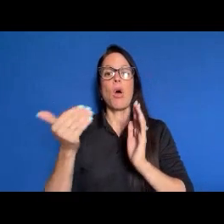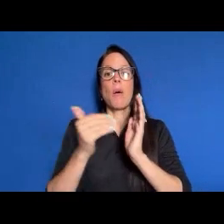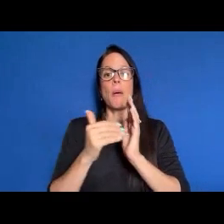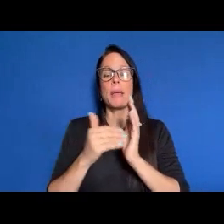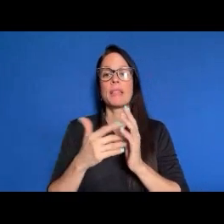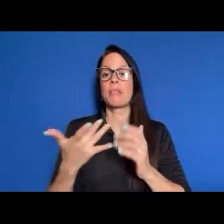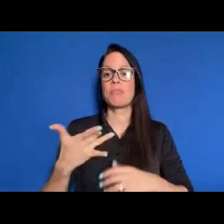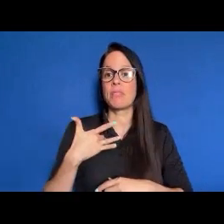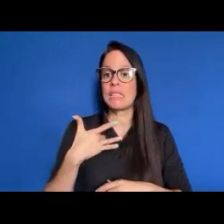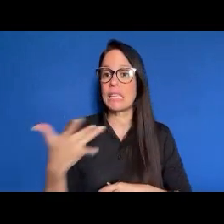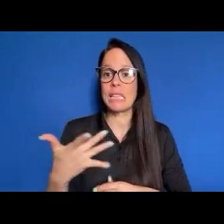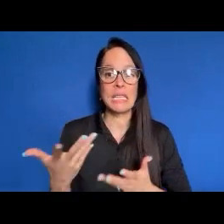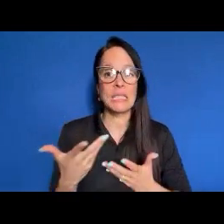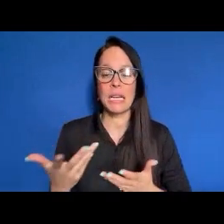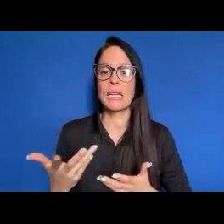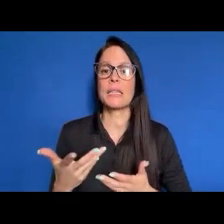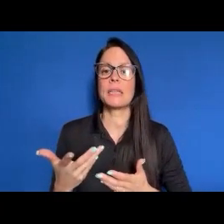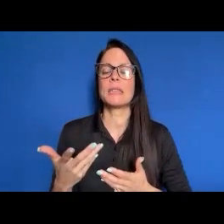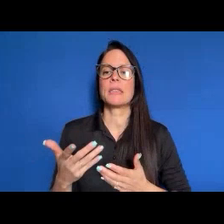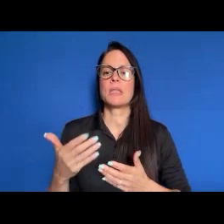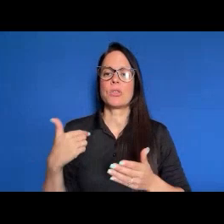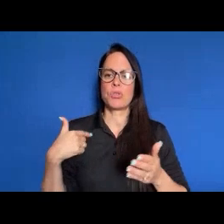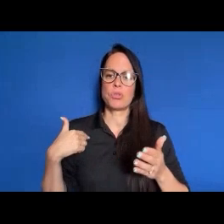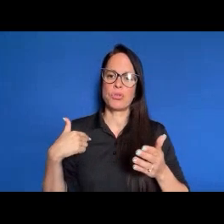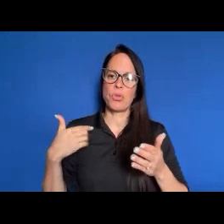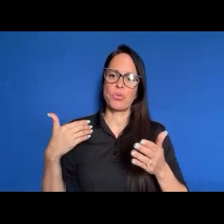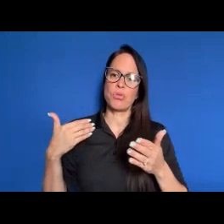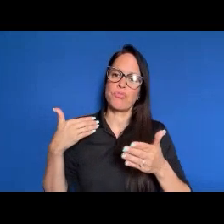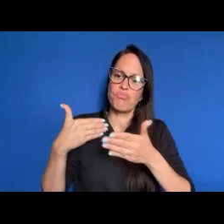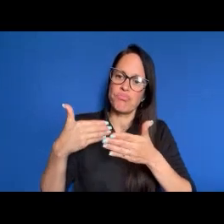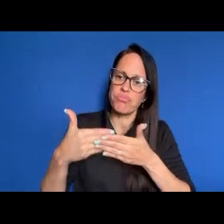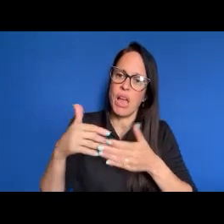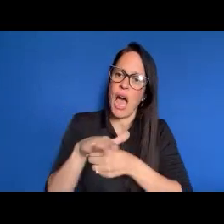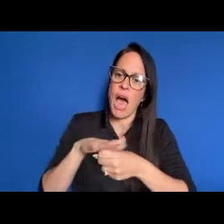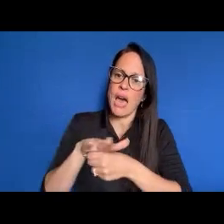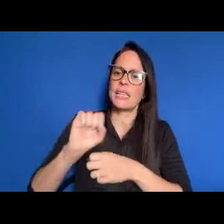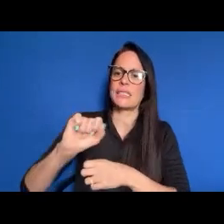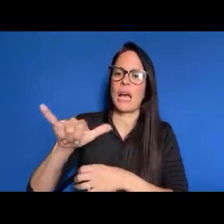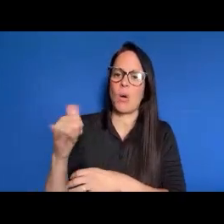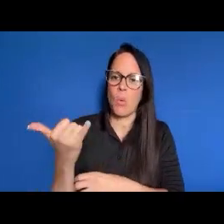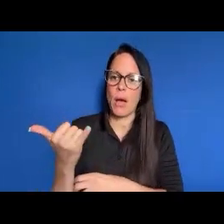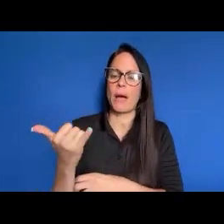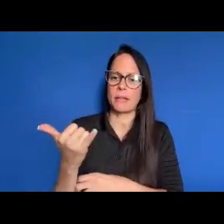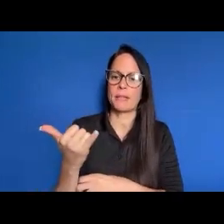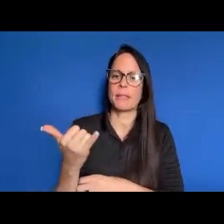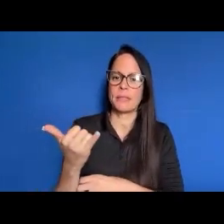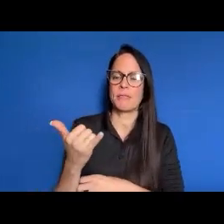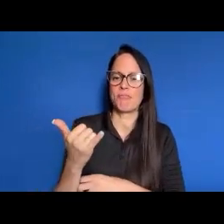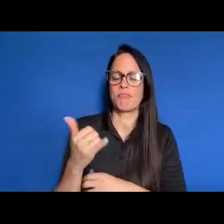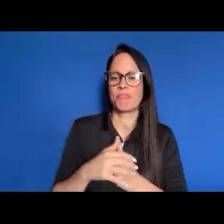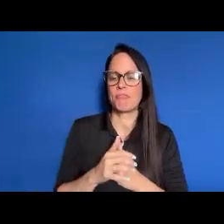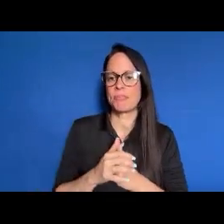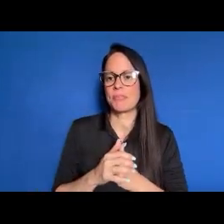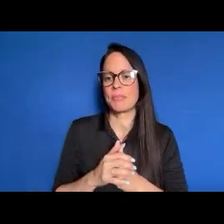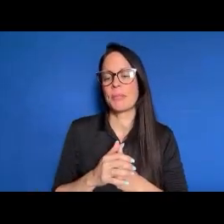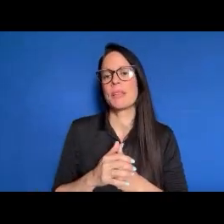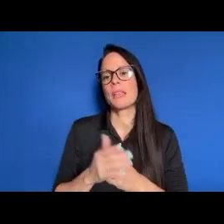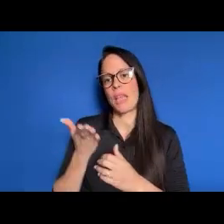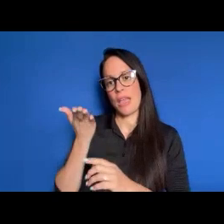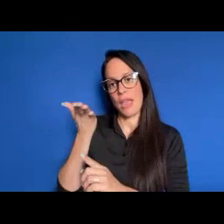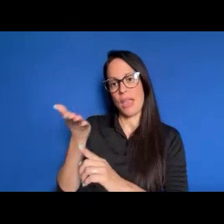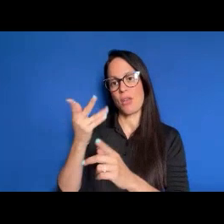a que nos acerquemos a San Juan en términos, ¿verdad?, de las sedes de estas entidades que están proponiendo o que